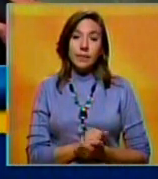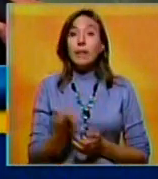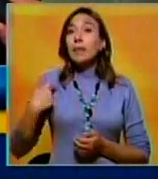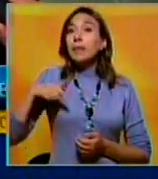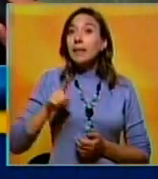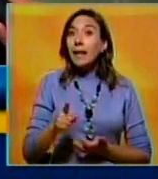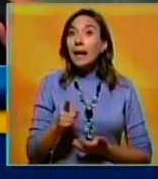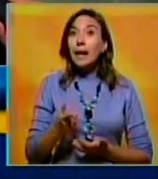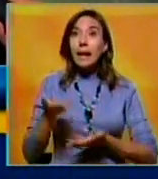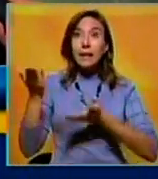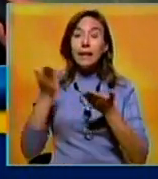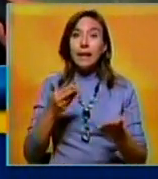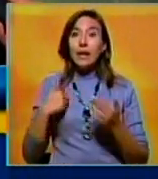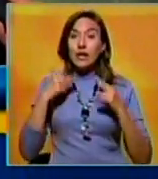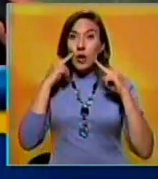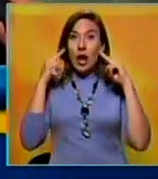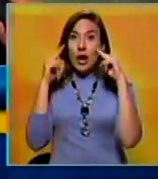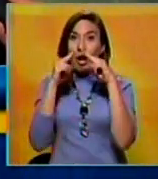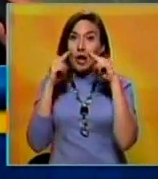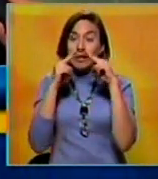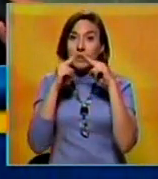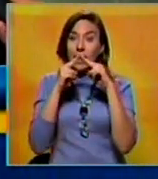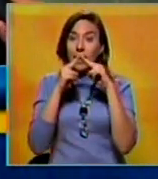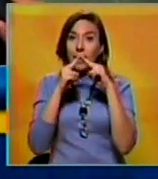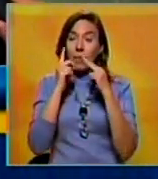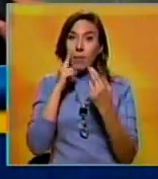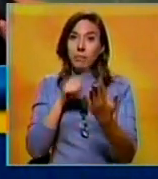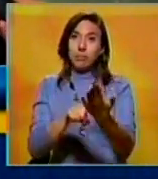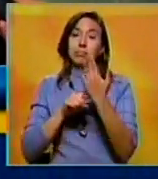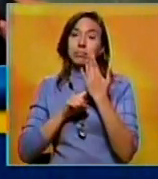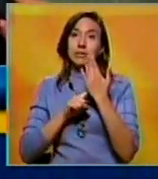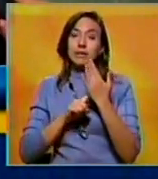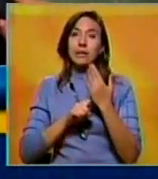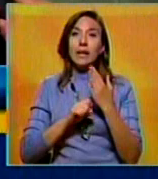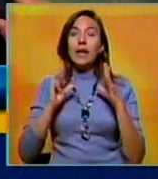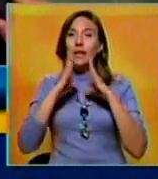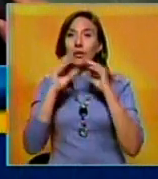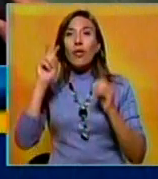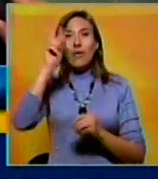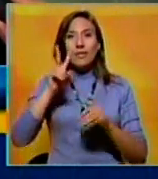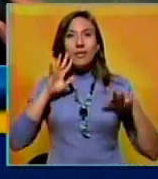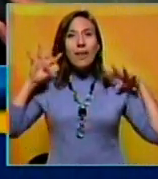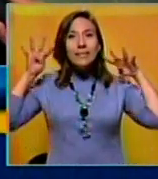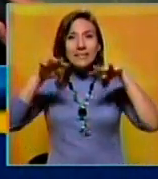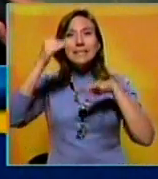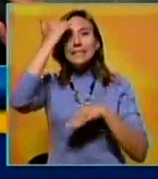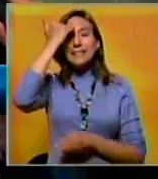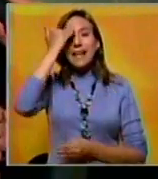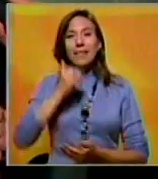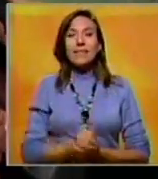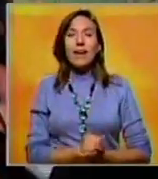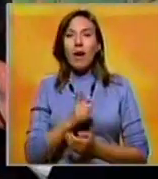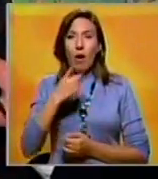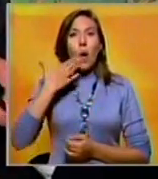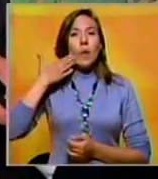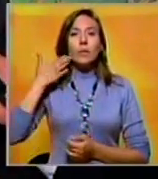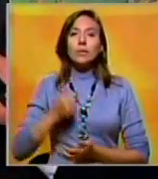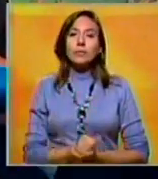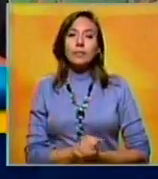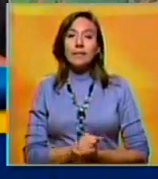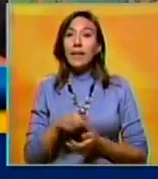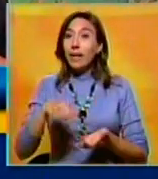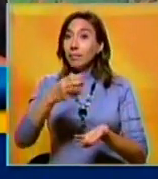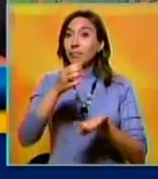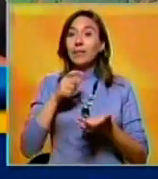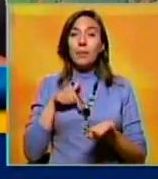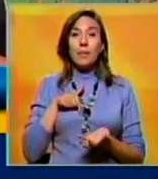Tenerle yo que reconocer los méritos que toda Venezuela lo sabe, para mí es un motivo de orgullo. Este Tamanaco de